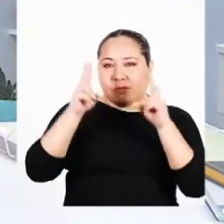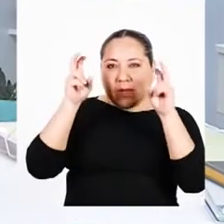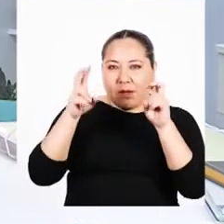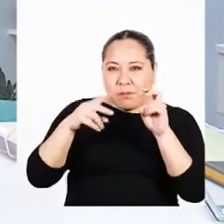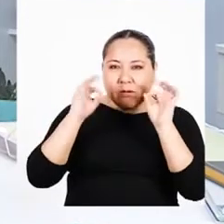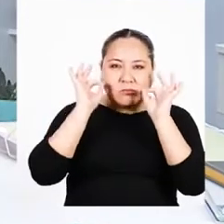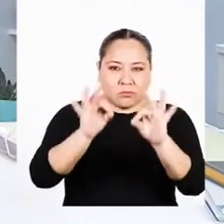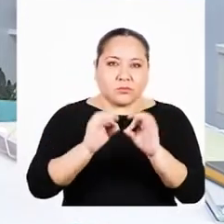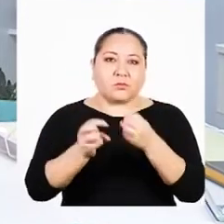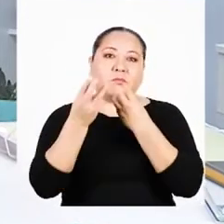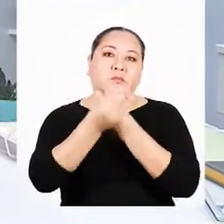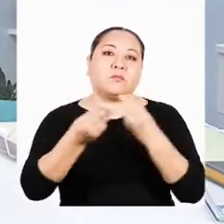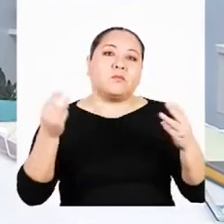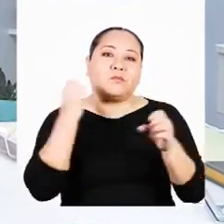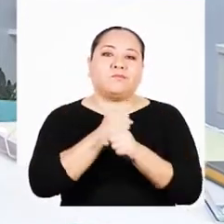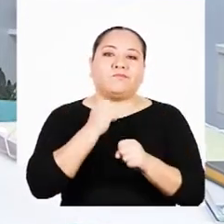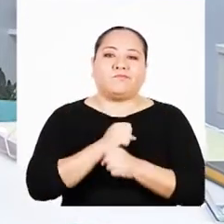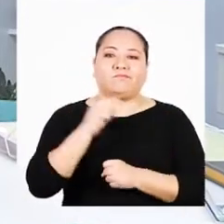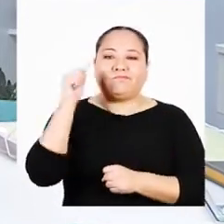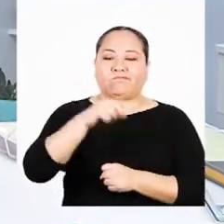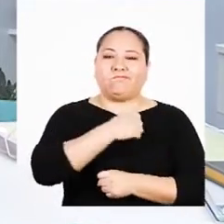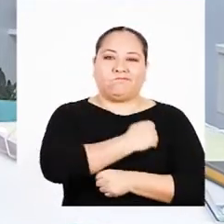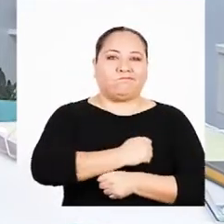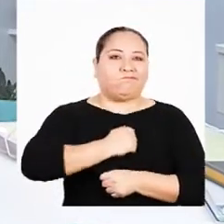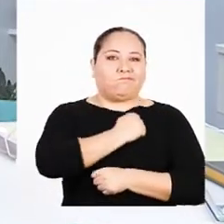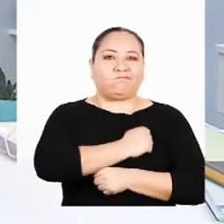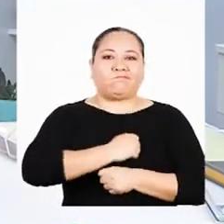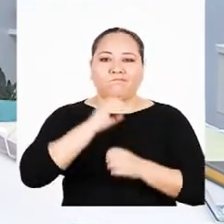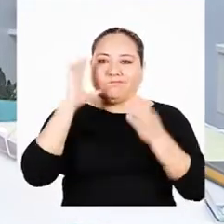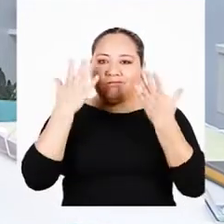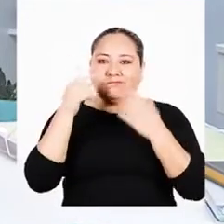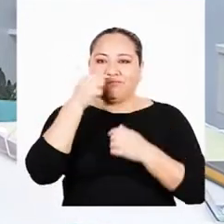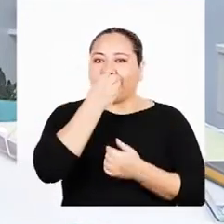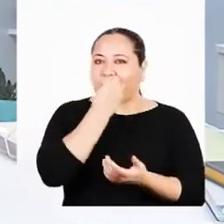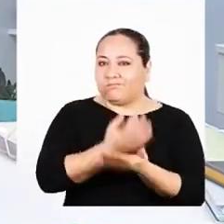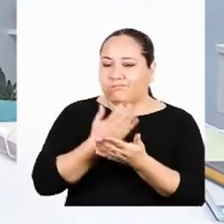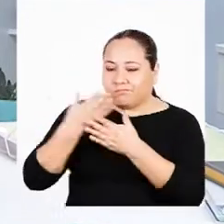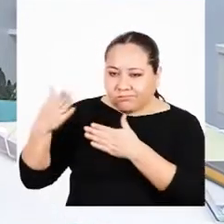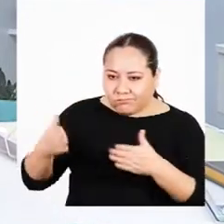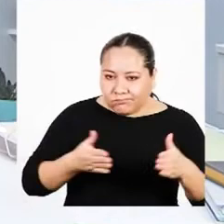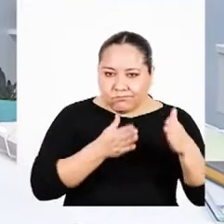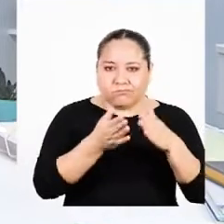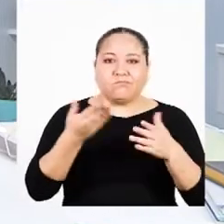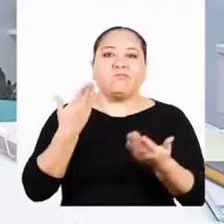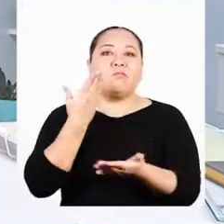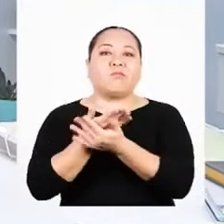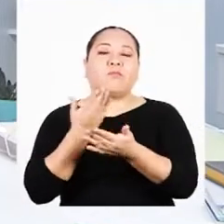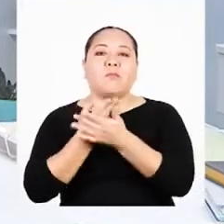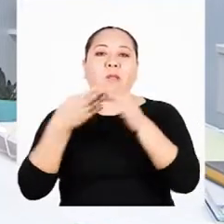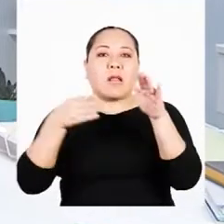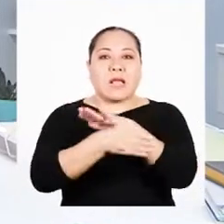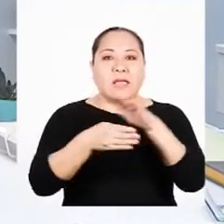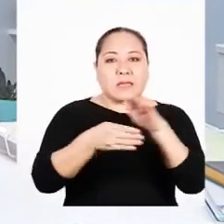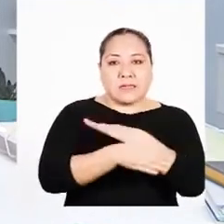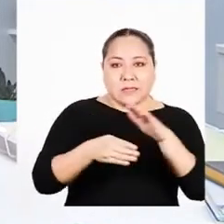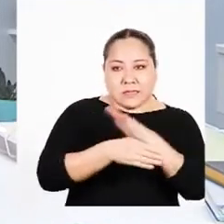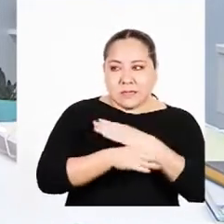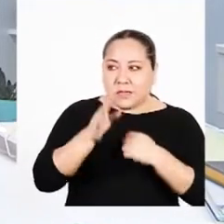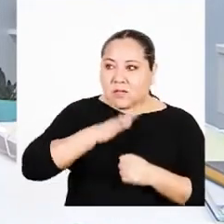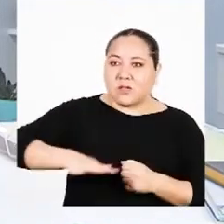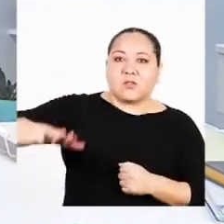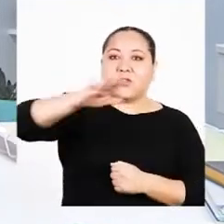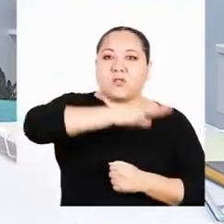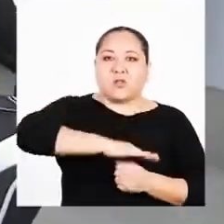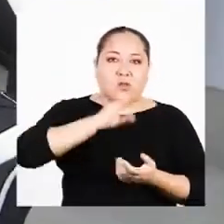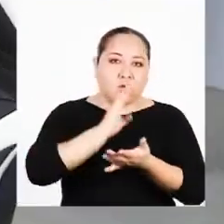y de materiales de trabajo. Eso es una lástima. Parecía un buen camino para garantizar el acceso a la educación de todas